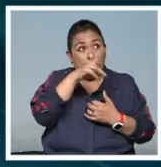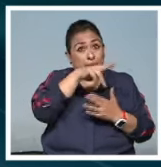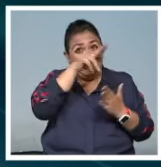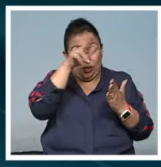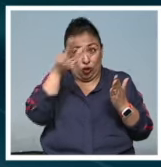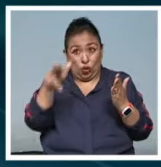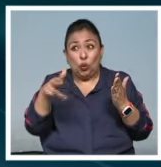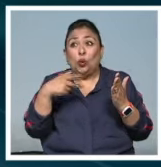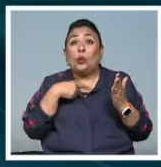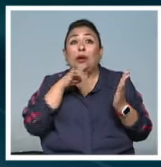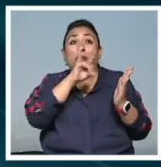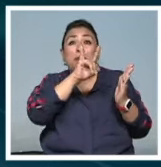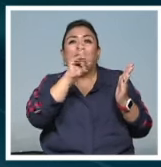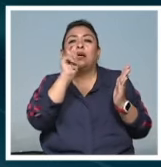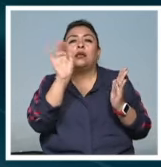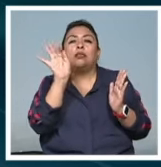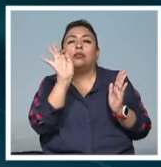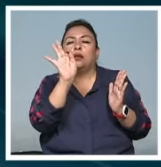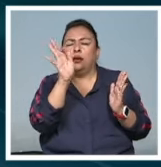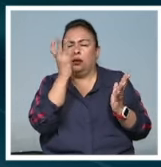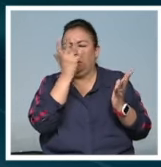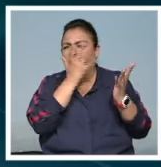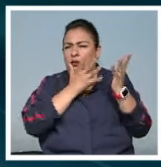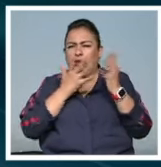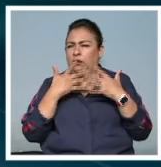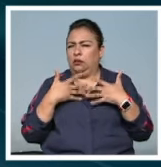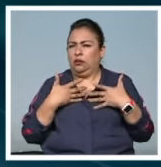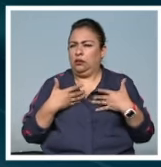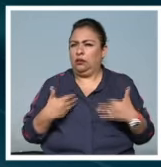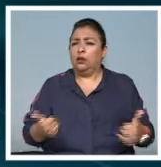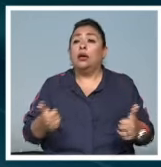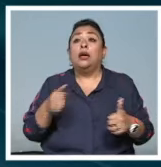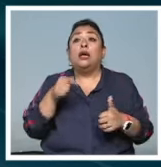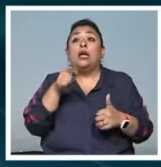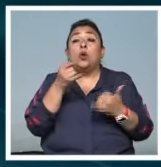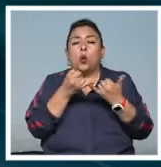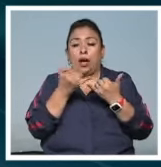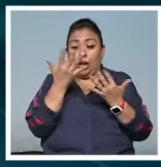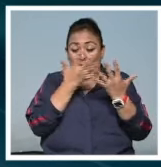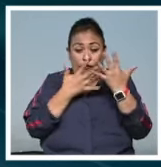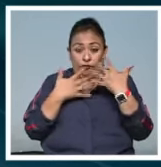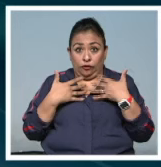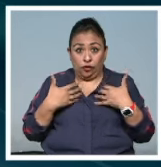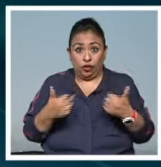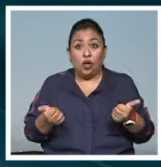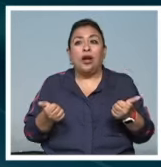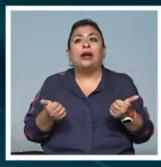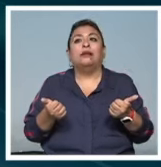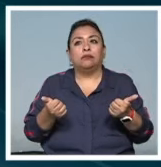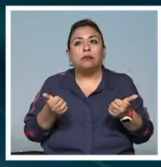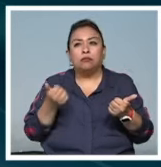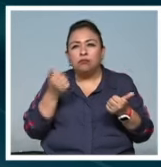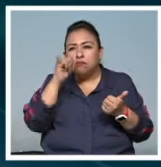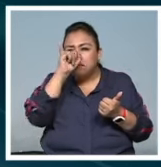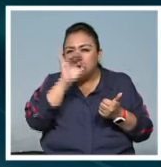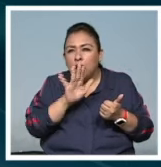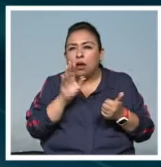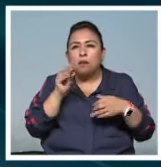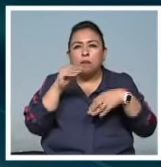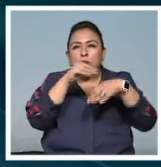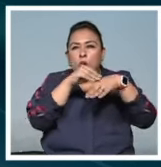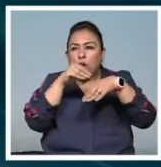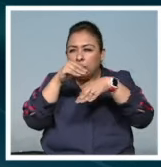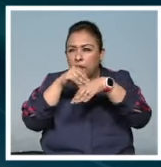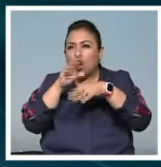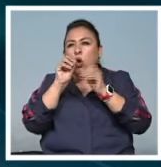es justamente provocar confusión y a través de la confusión crear imágenes que,